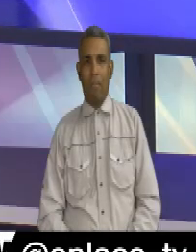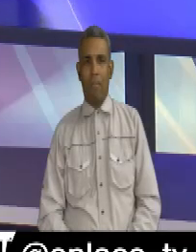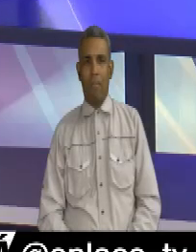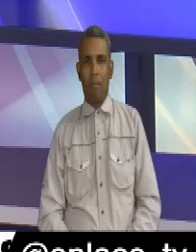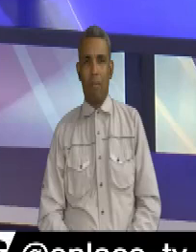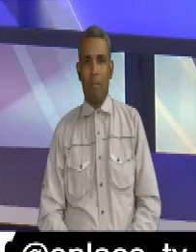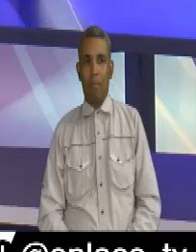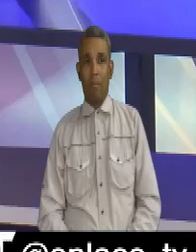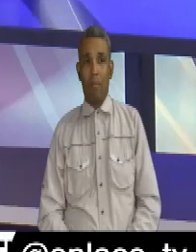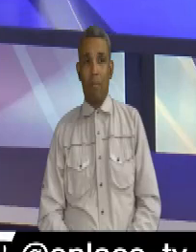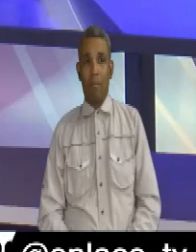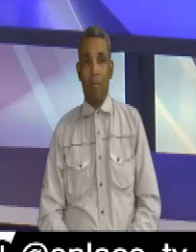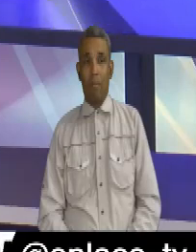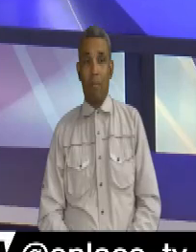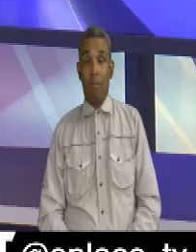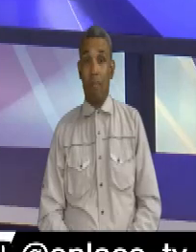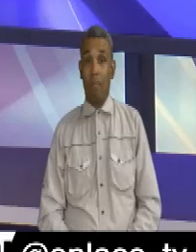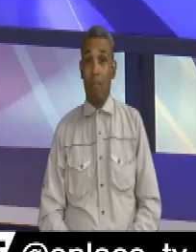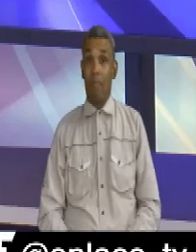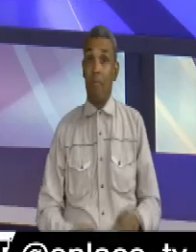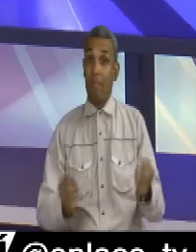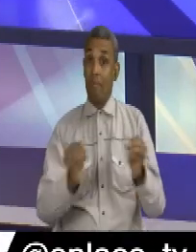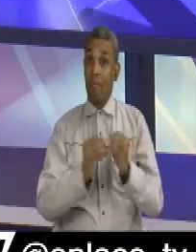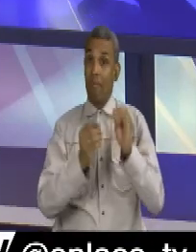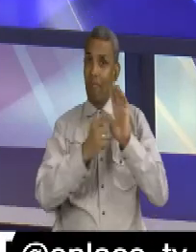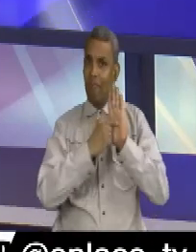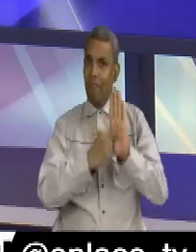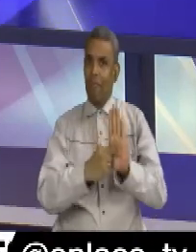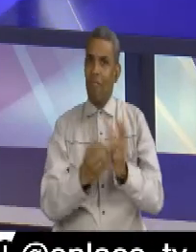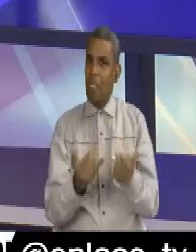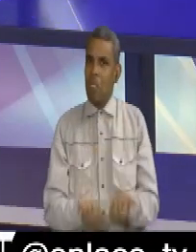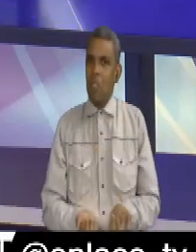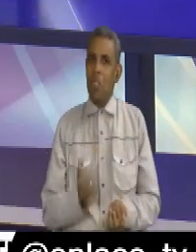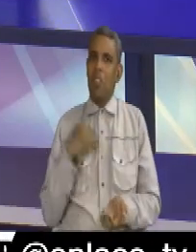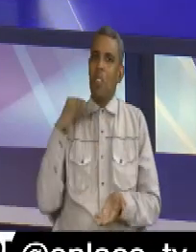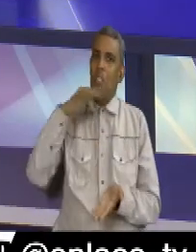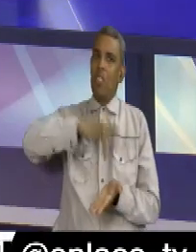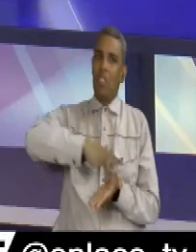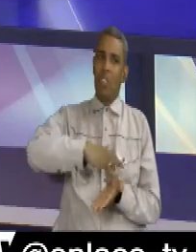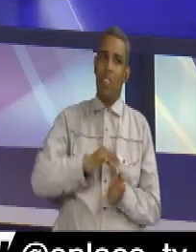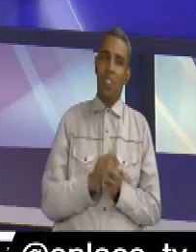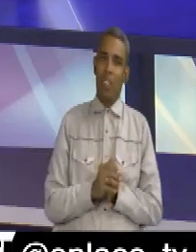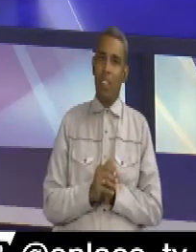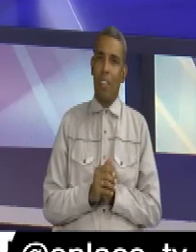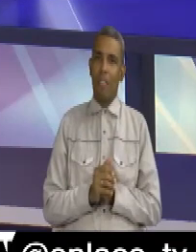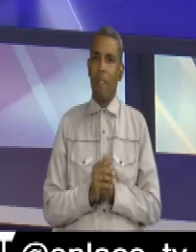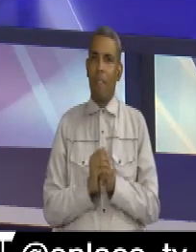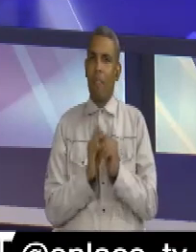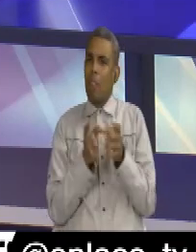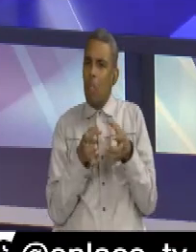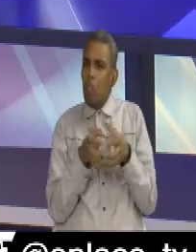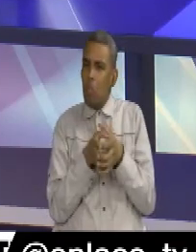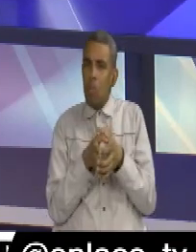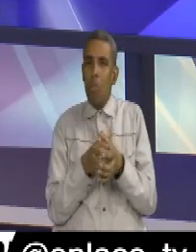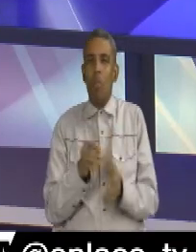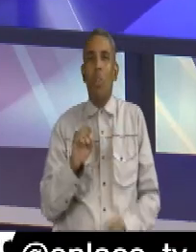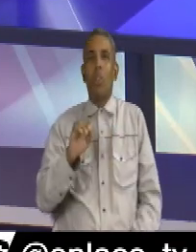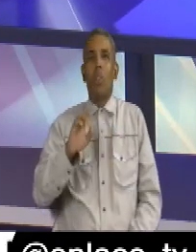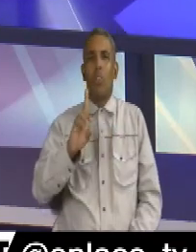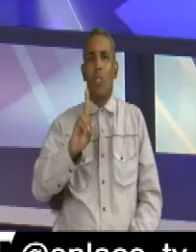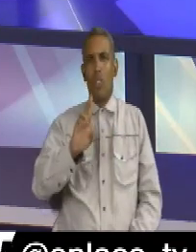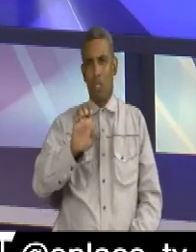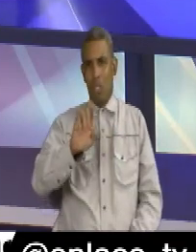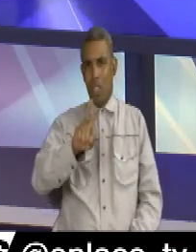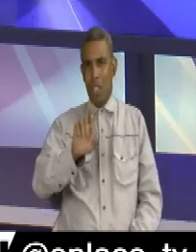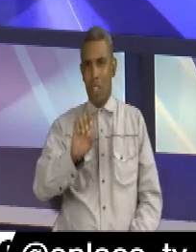Espectacular, y seguimos con música en el set de Enlace Noticias. Y a esta hora de la noche saludo al grupo de Champeta Los Desordenados. Aquí están